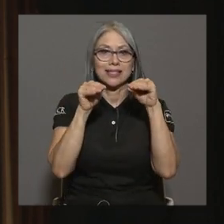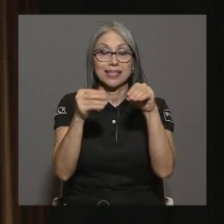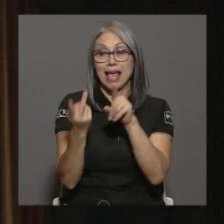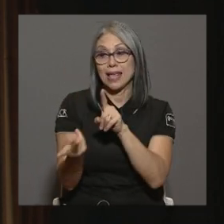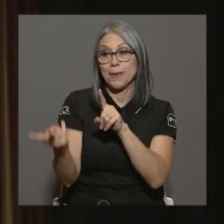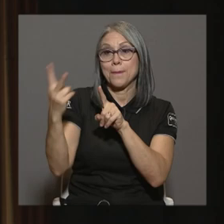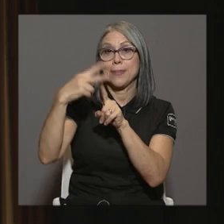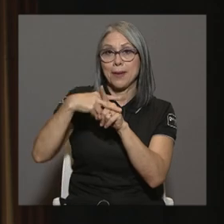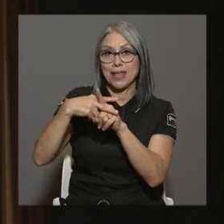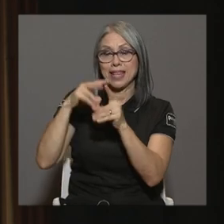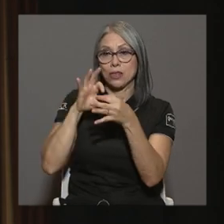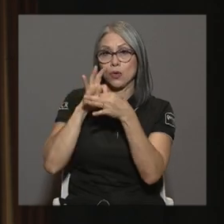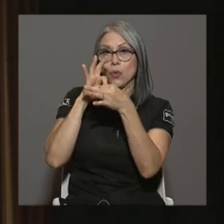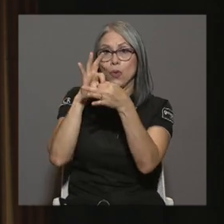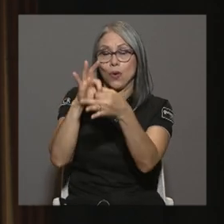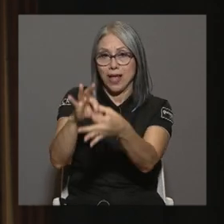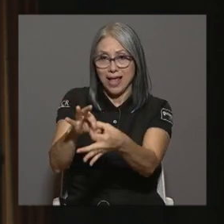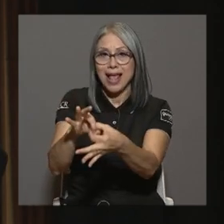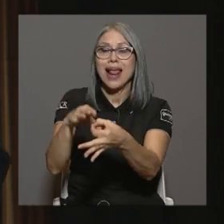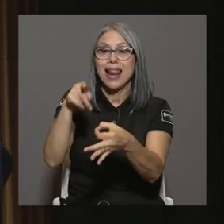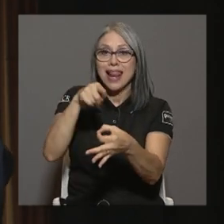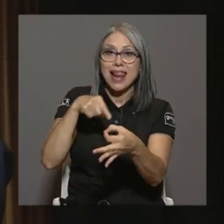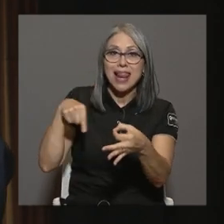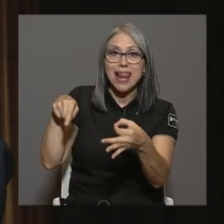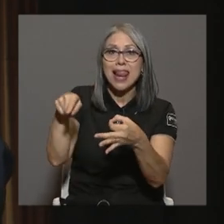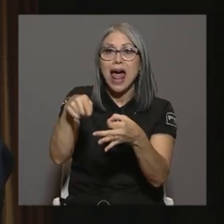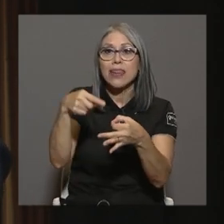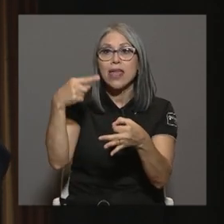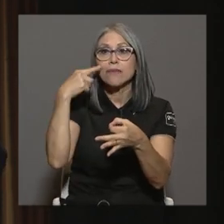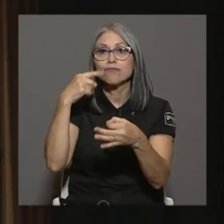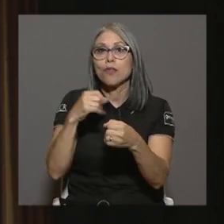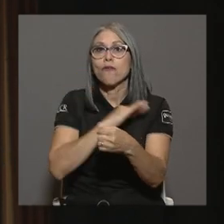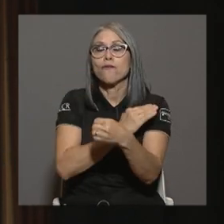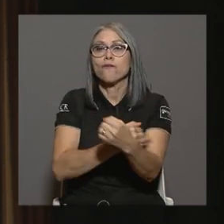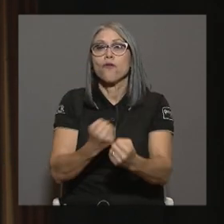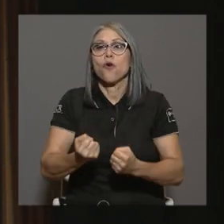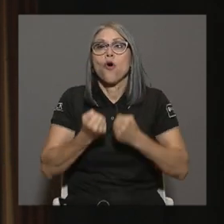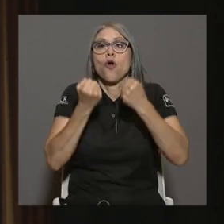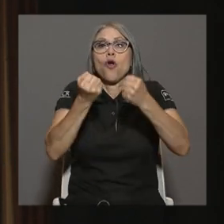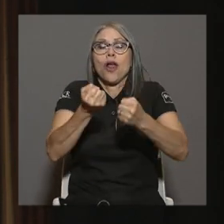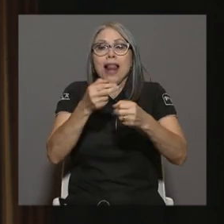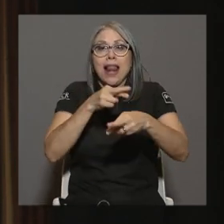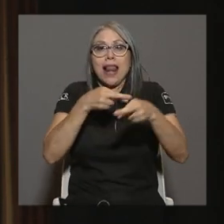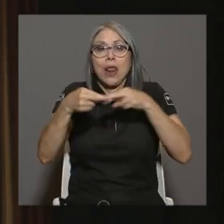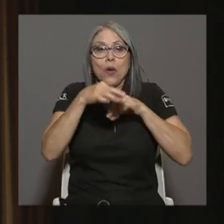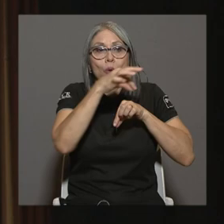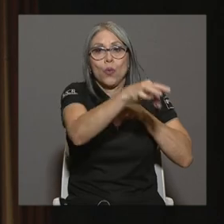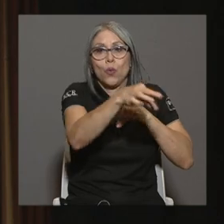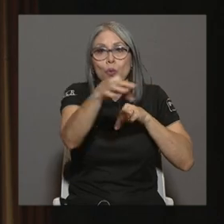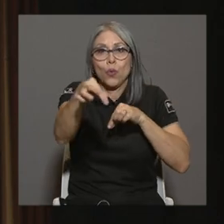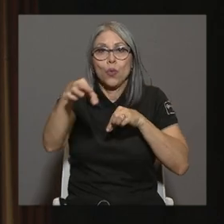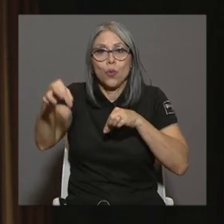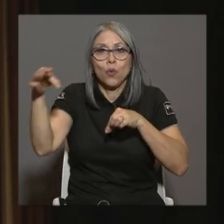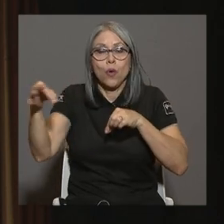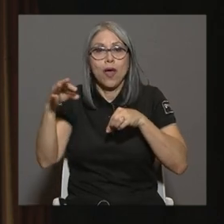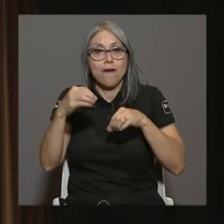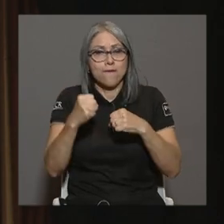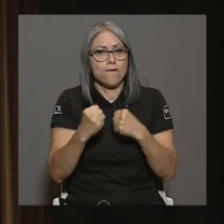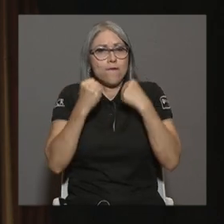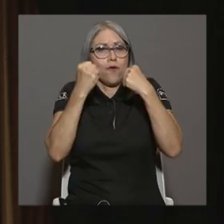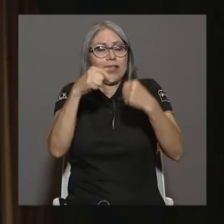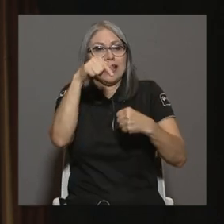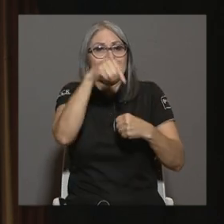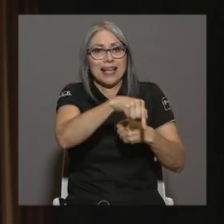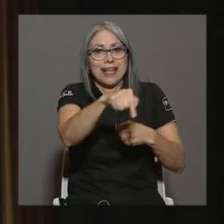la línea de la administración de robustecer la regionalización, ha trabajado en fortalecer las sedes regionales con una oferta académica